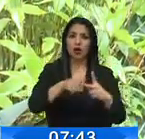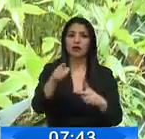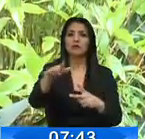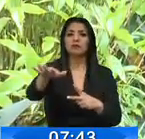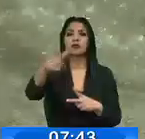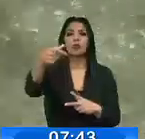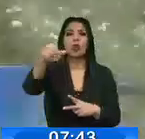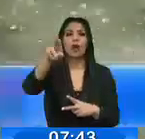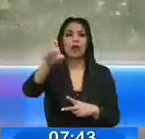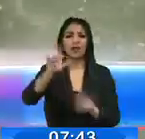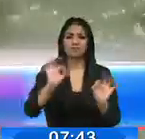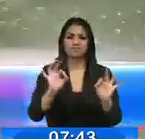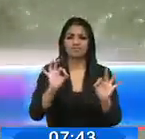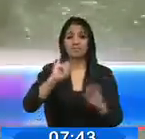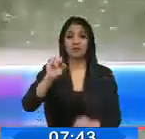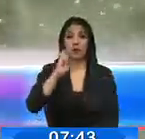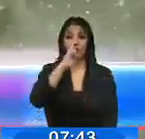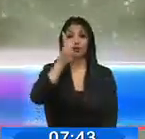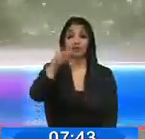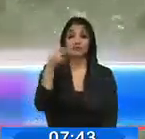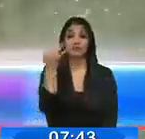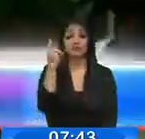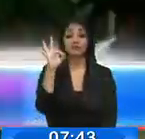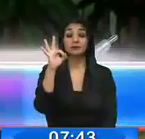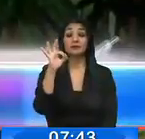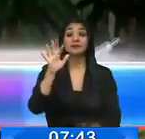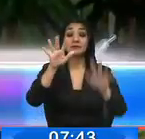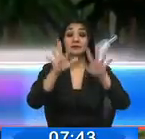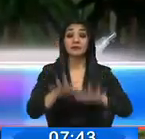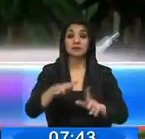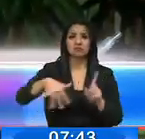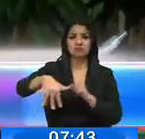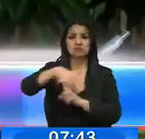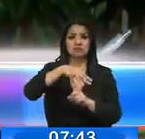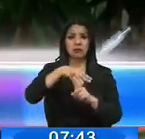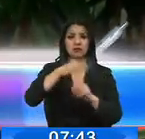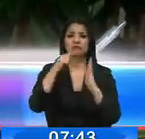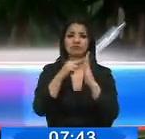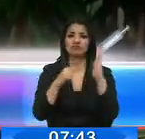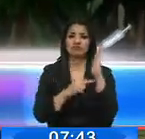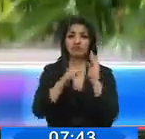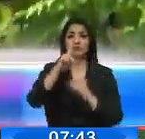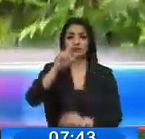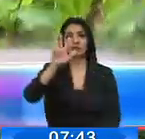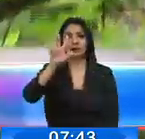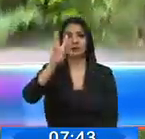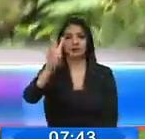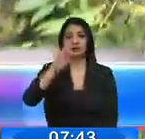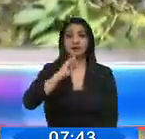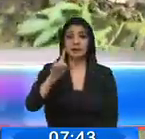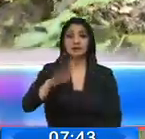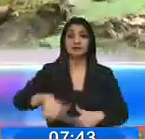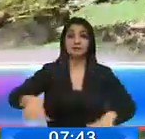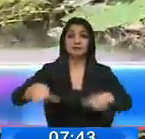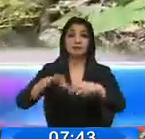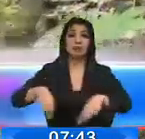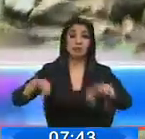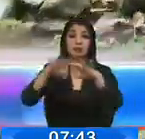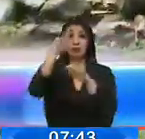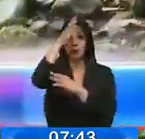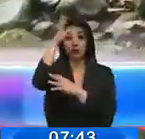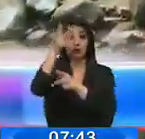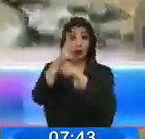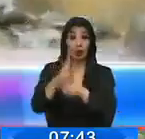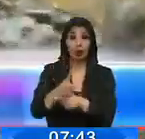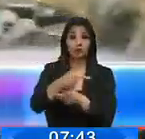fuentes de Gualea. En junio de 2018, la Secretaría de Ambiente, cobijada bajo la Ordenanza 137, que establece como área de importancia ecológica y cultural